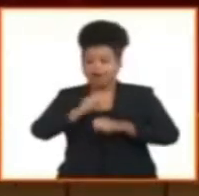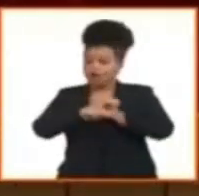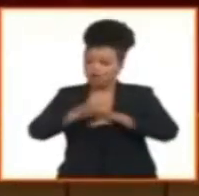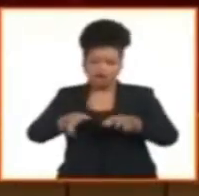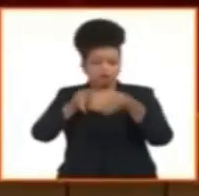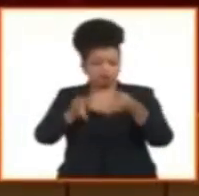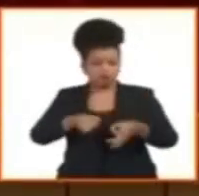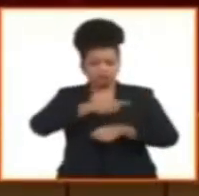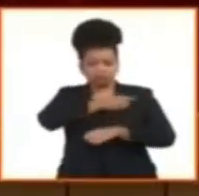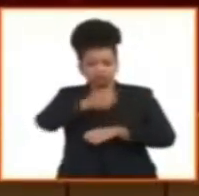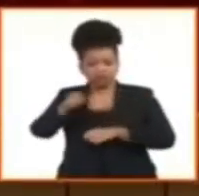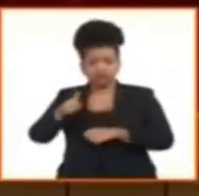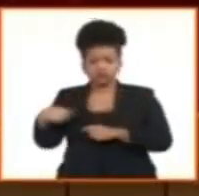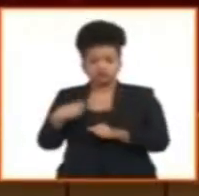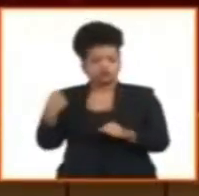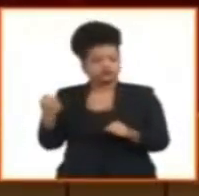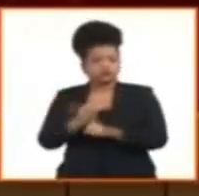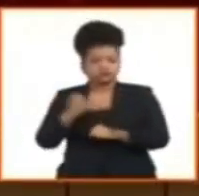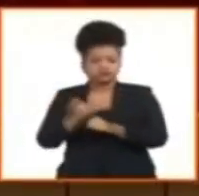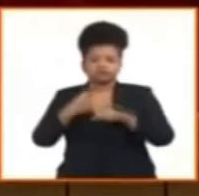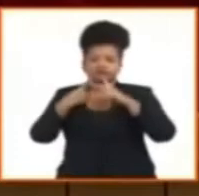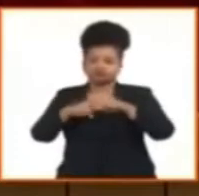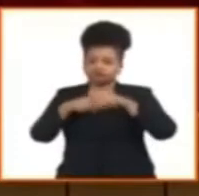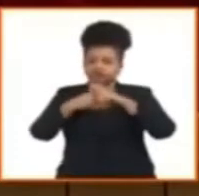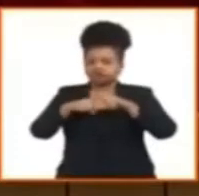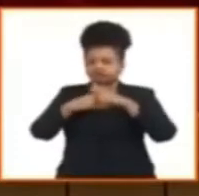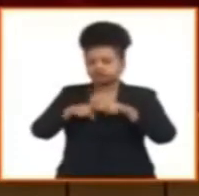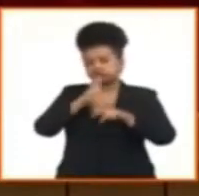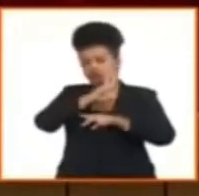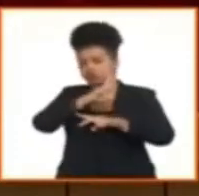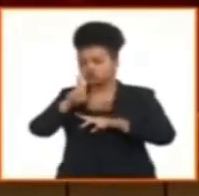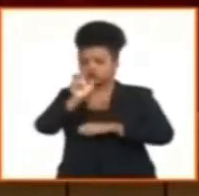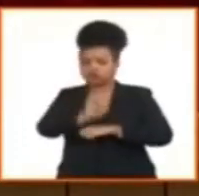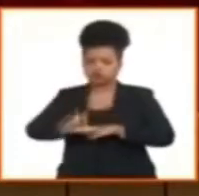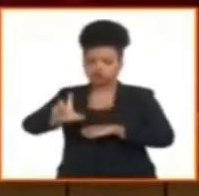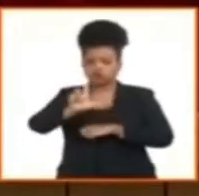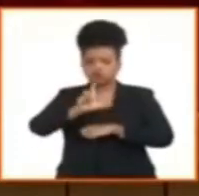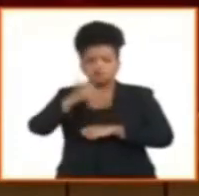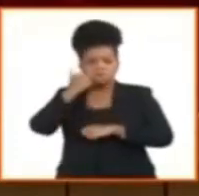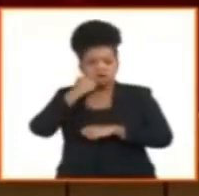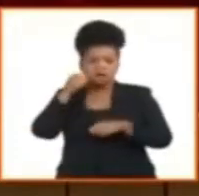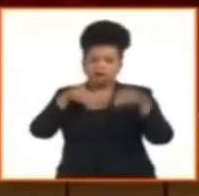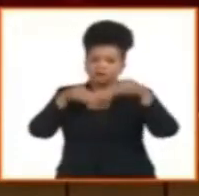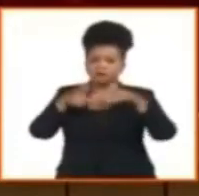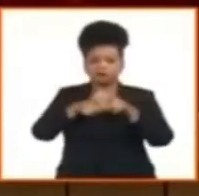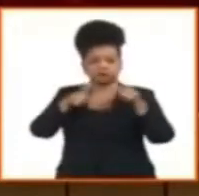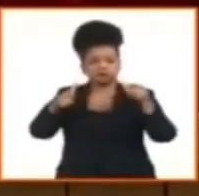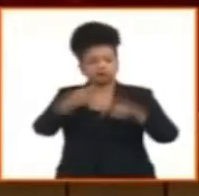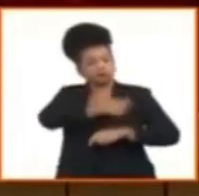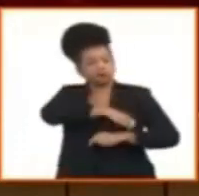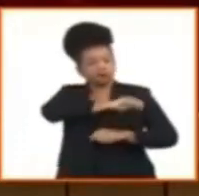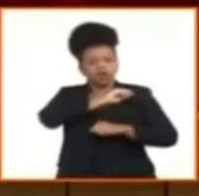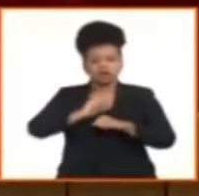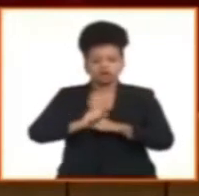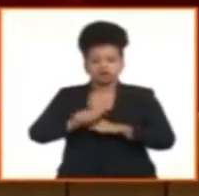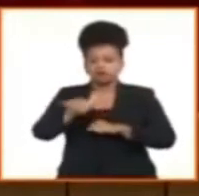entonces estamos trabajando por perfeccionar nuestra sociedad, ampliando los espacios de participación democrática de nuestro pueblo, creando condiciones